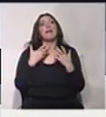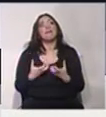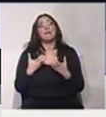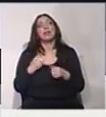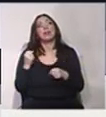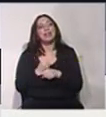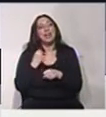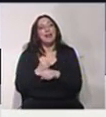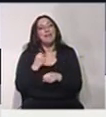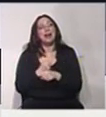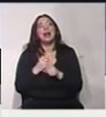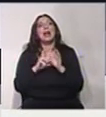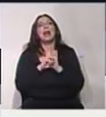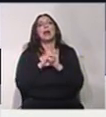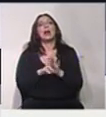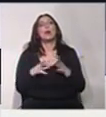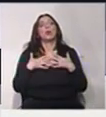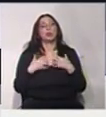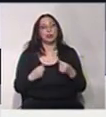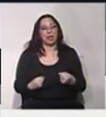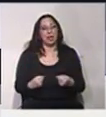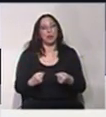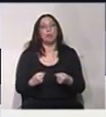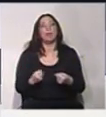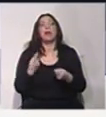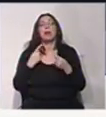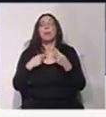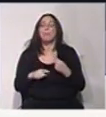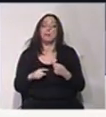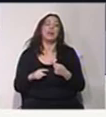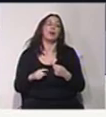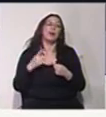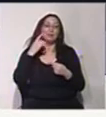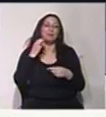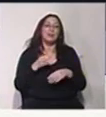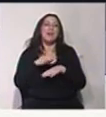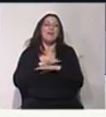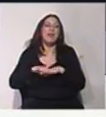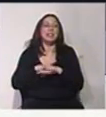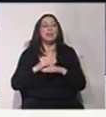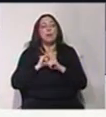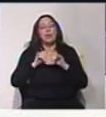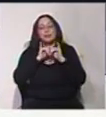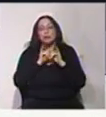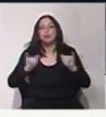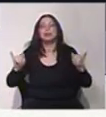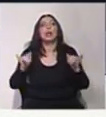trabajar con lo que son los recursos en salud, ¿no? Uh-huh. Pero básicamente poder también transmitir a la comunidad que es